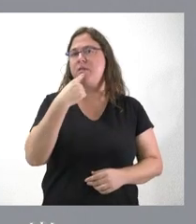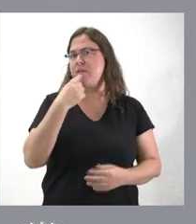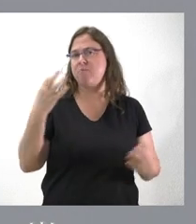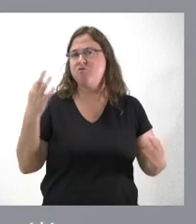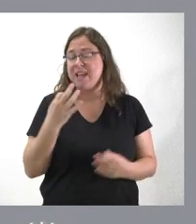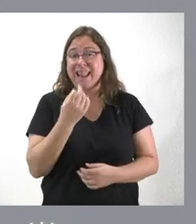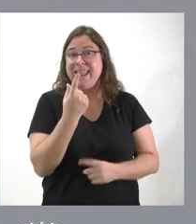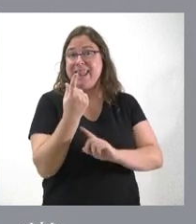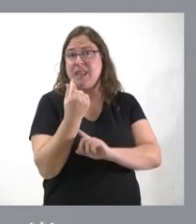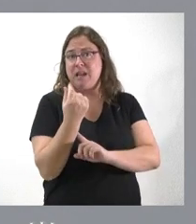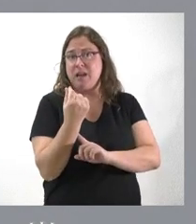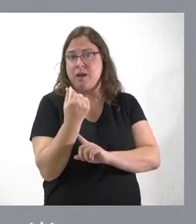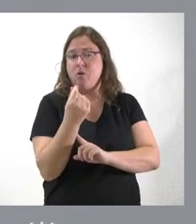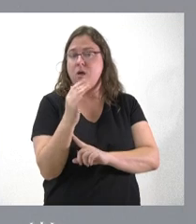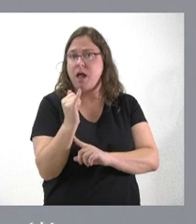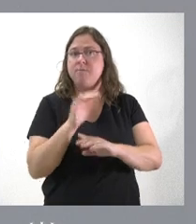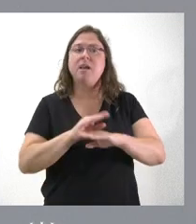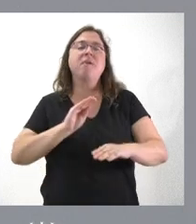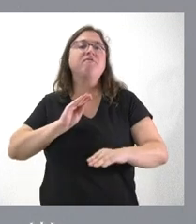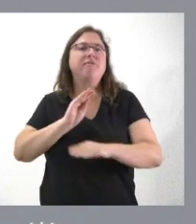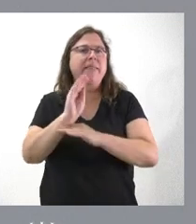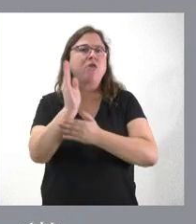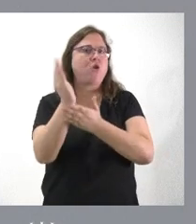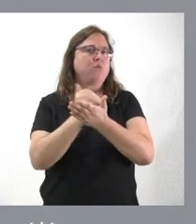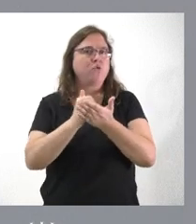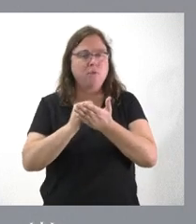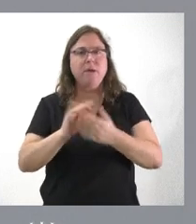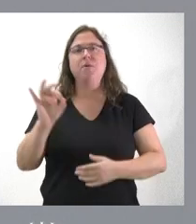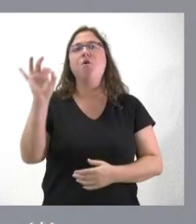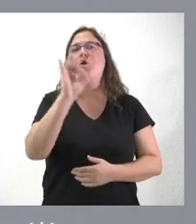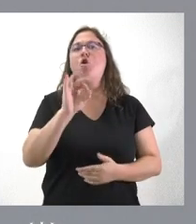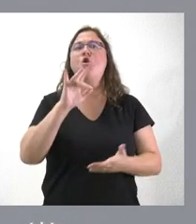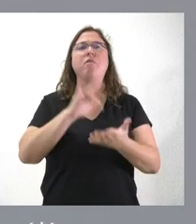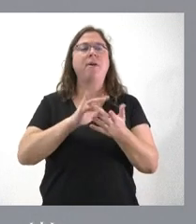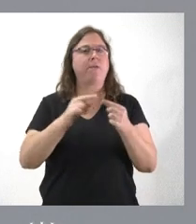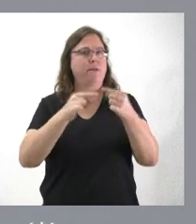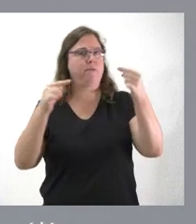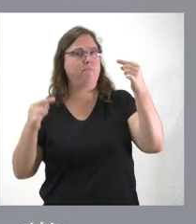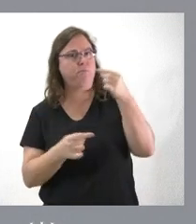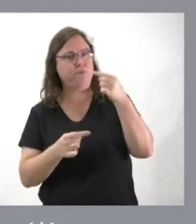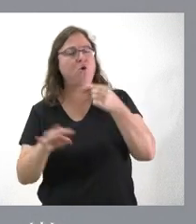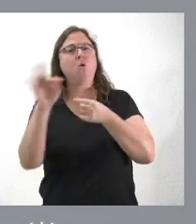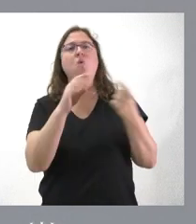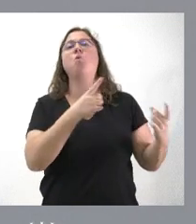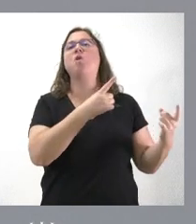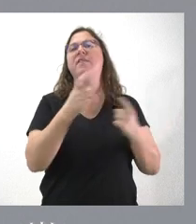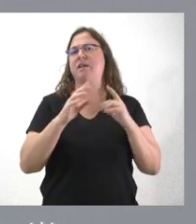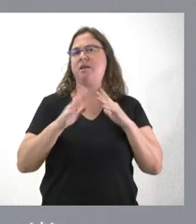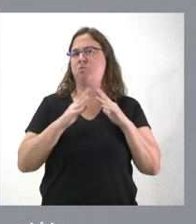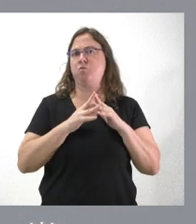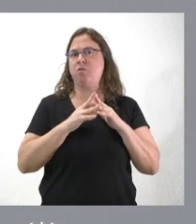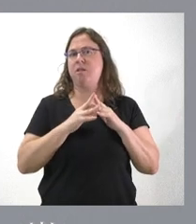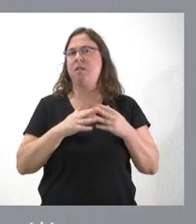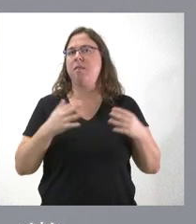que se ponga sobre la mesa bien para financiación autonómica, bien para reducir deuda, bien para abordar necesidades de infraestructuras, tiene que